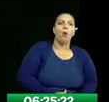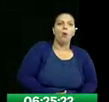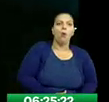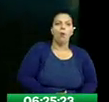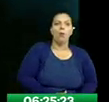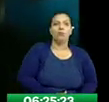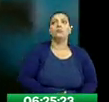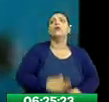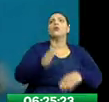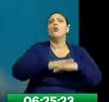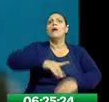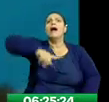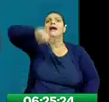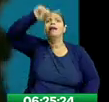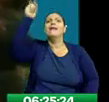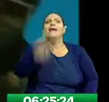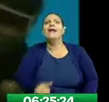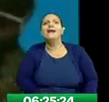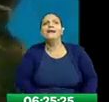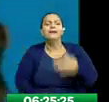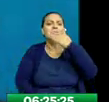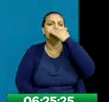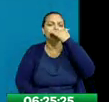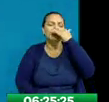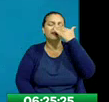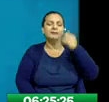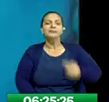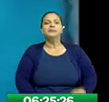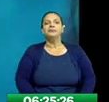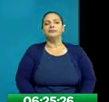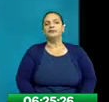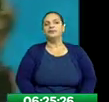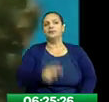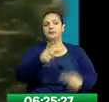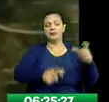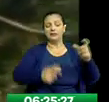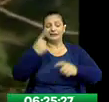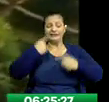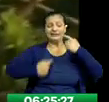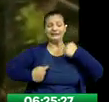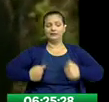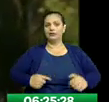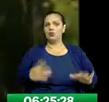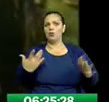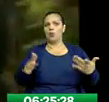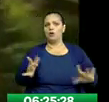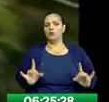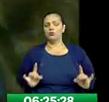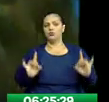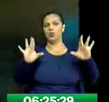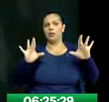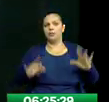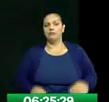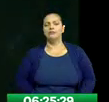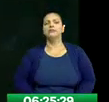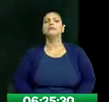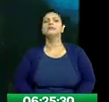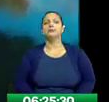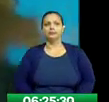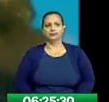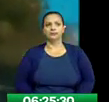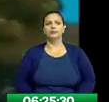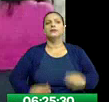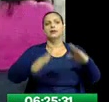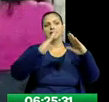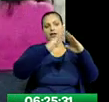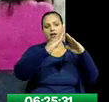un rayo. Afortunadamente, el percance no dejó personas heridas, Mayra. Nada que lamentar, solamente una sencilla